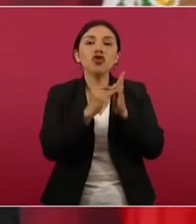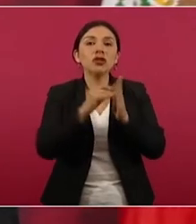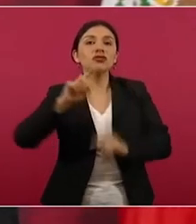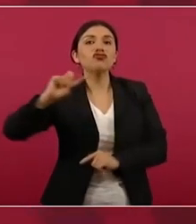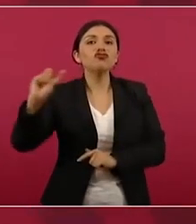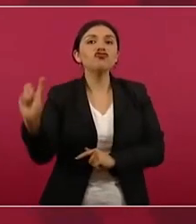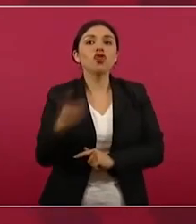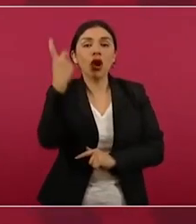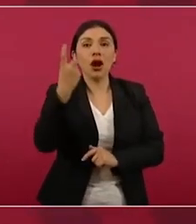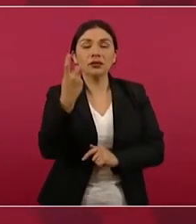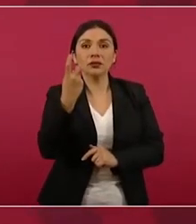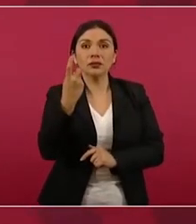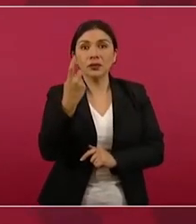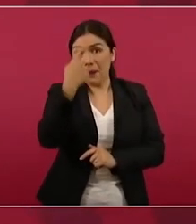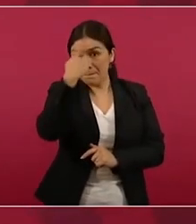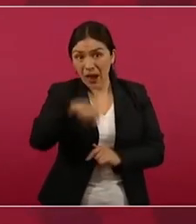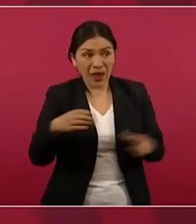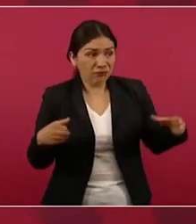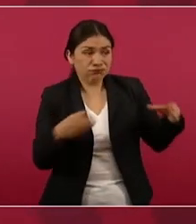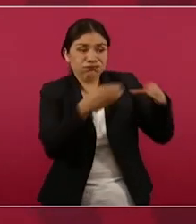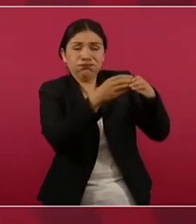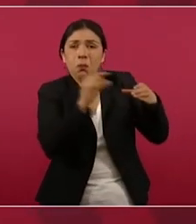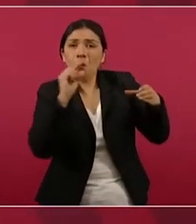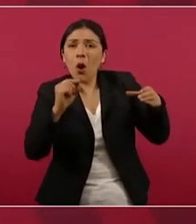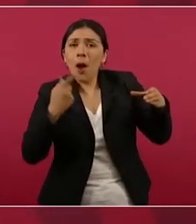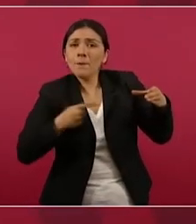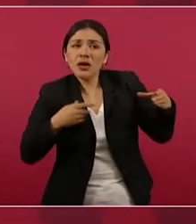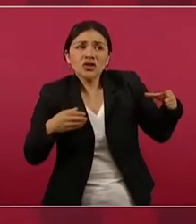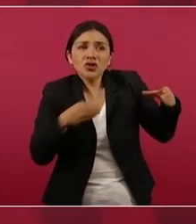44.000 millones de dólares en un grupo.